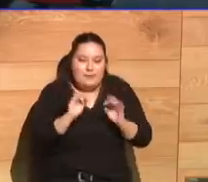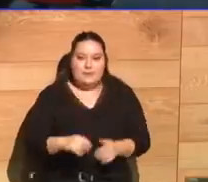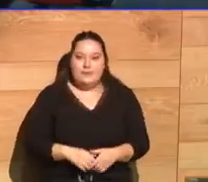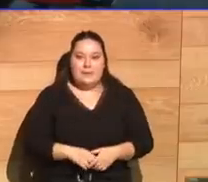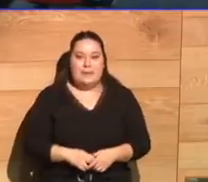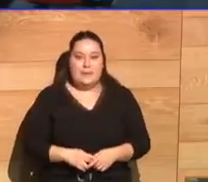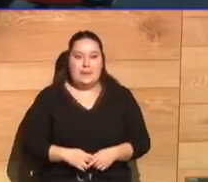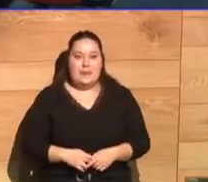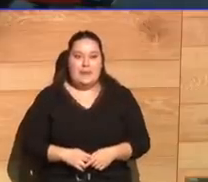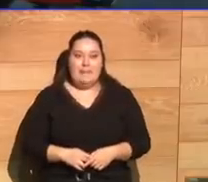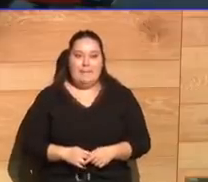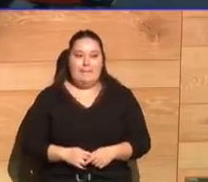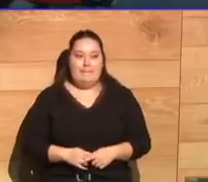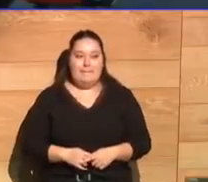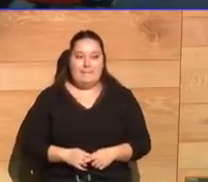calculado de verdad.